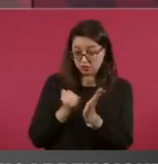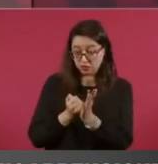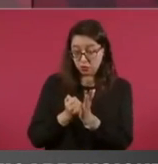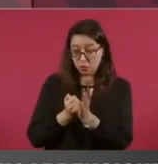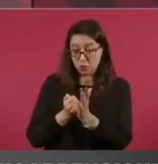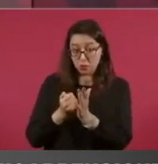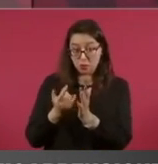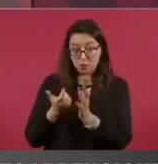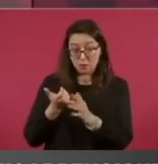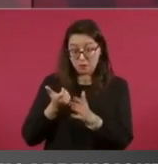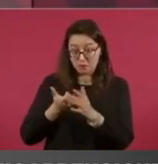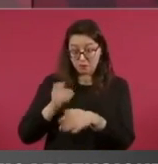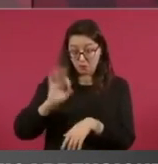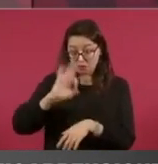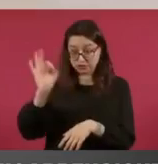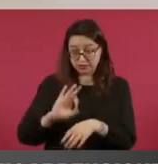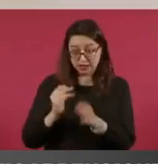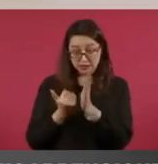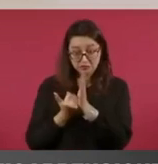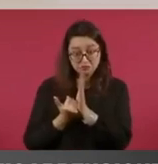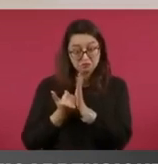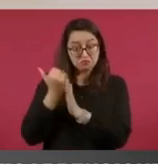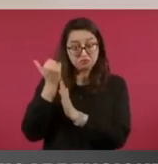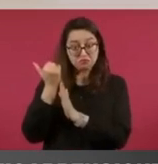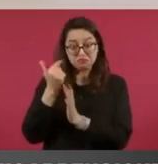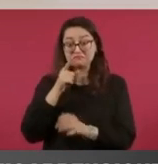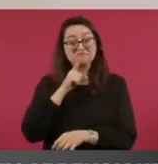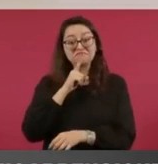con las mismas tasas,